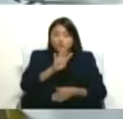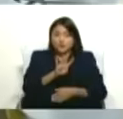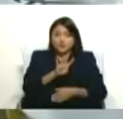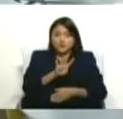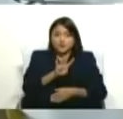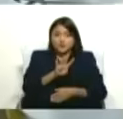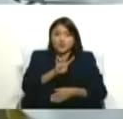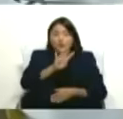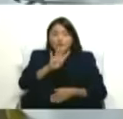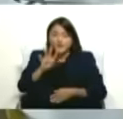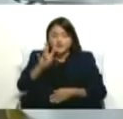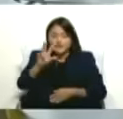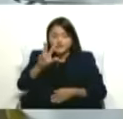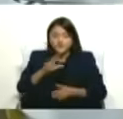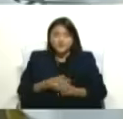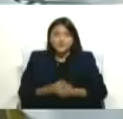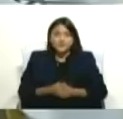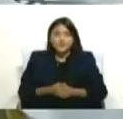10.504.443.